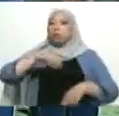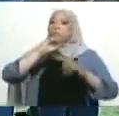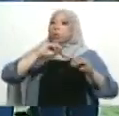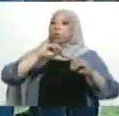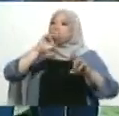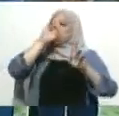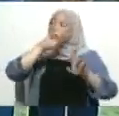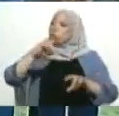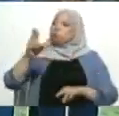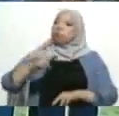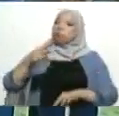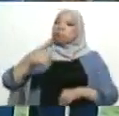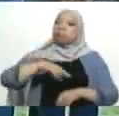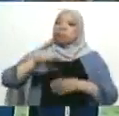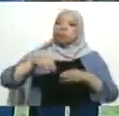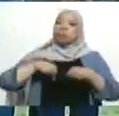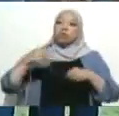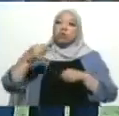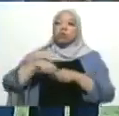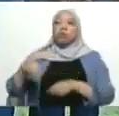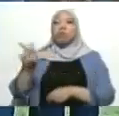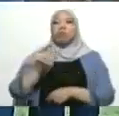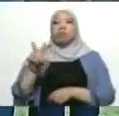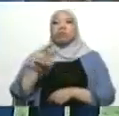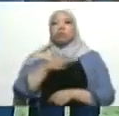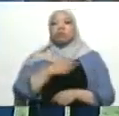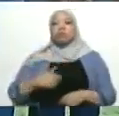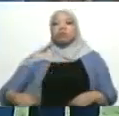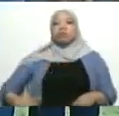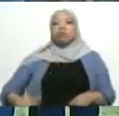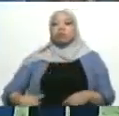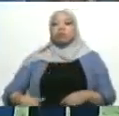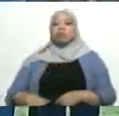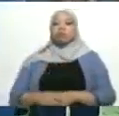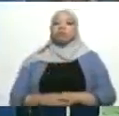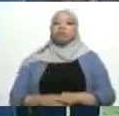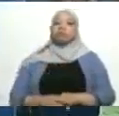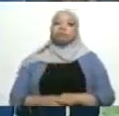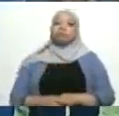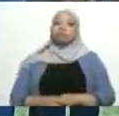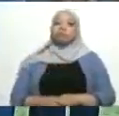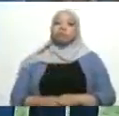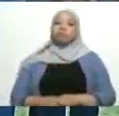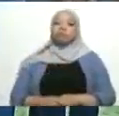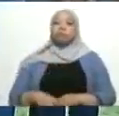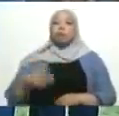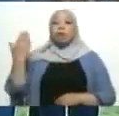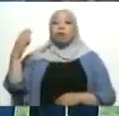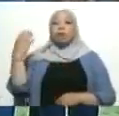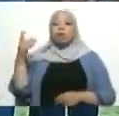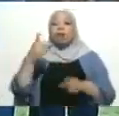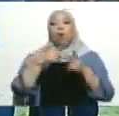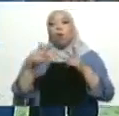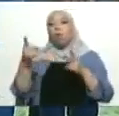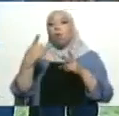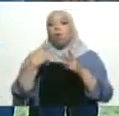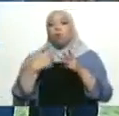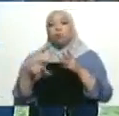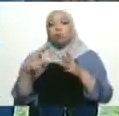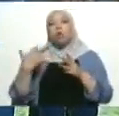más nunca se meta aquí en los asuntos internos de Venezuela un presidente como Duque o como Macri o como